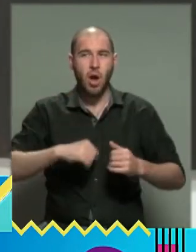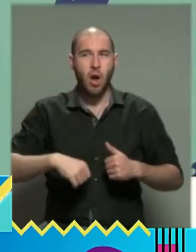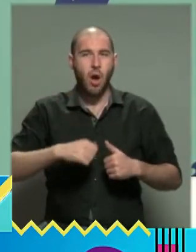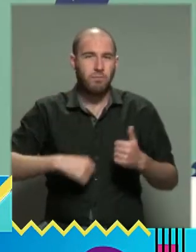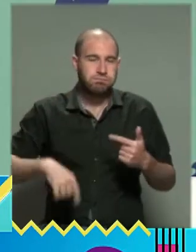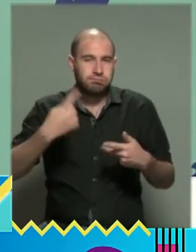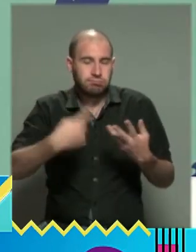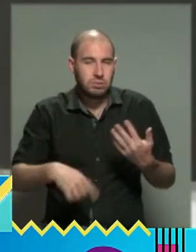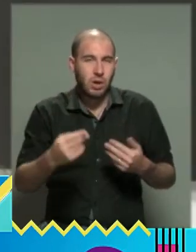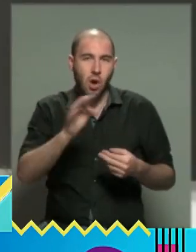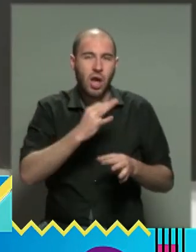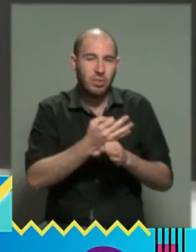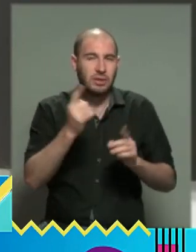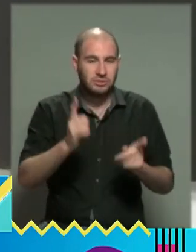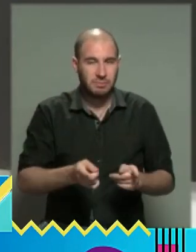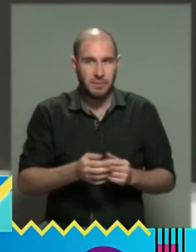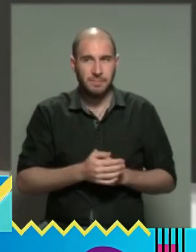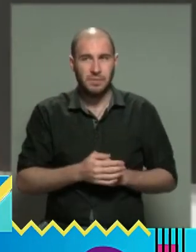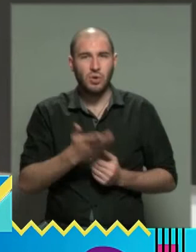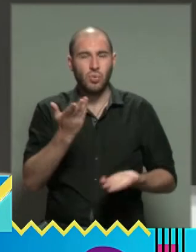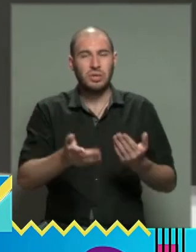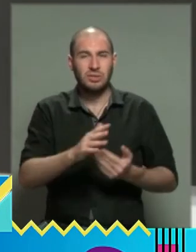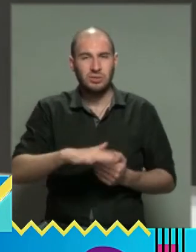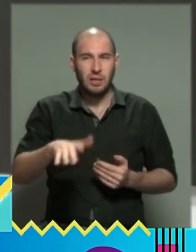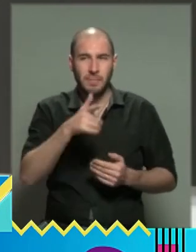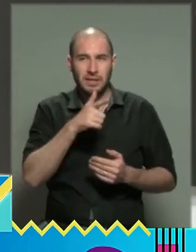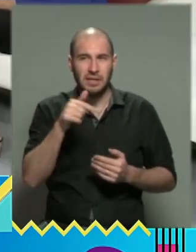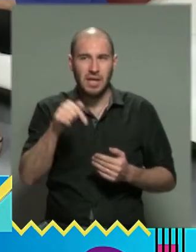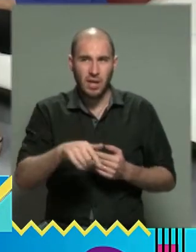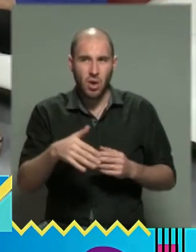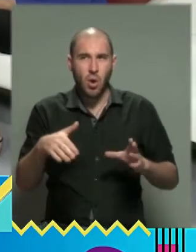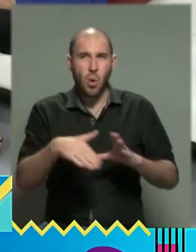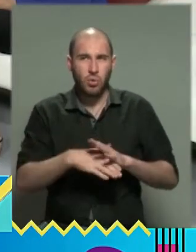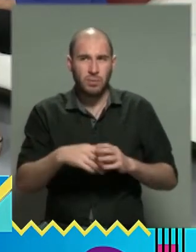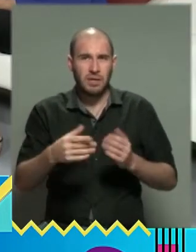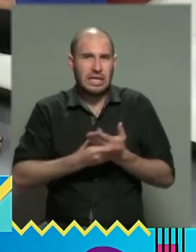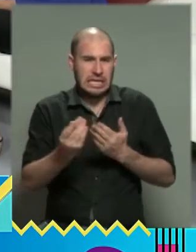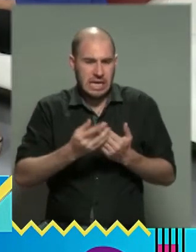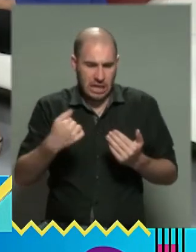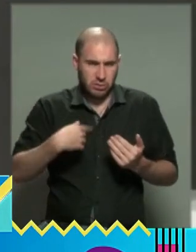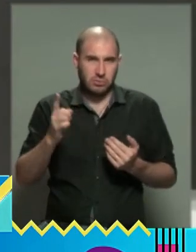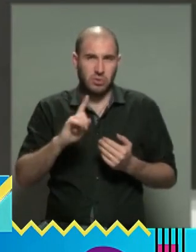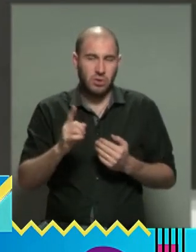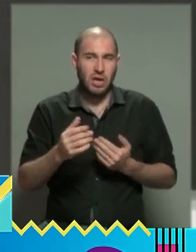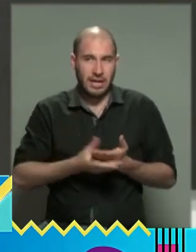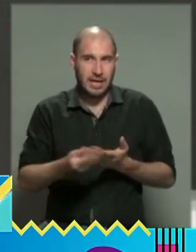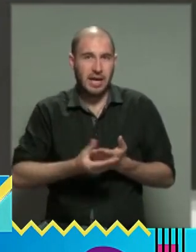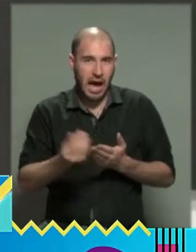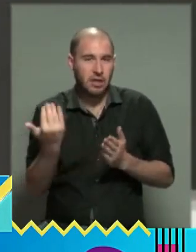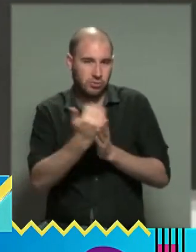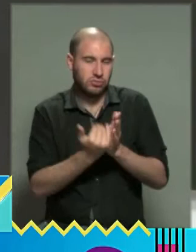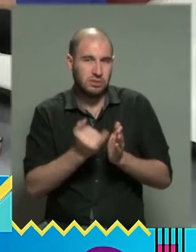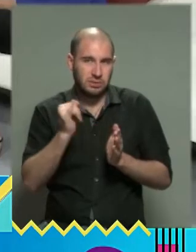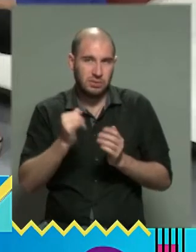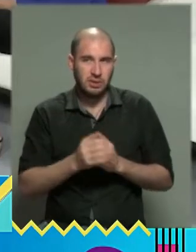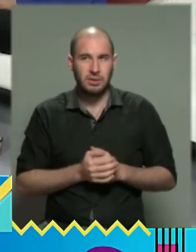operar acá o a buscar educación también. Que justicia social sería no entender que eso justamente no es un costo para nosotros. Claro. Digo, que es un costo específicamente